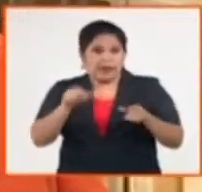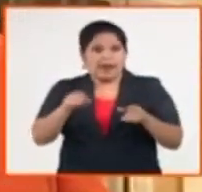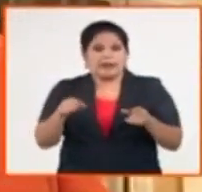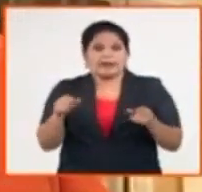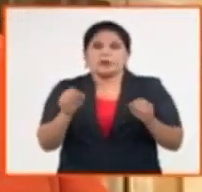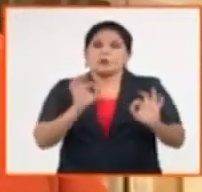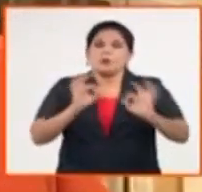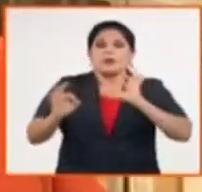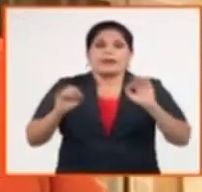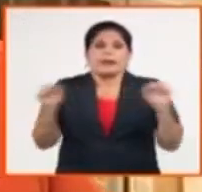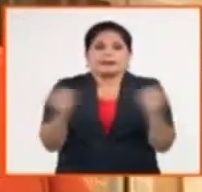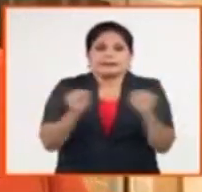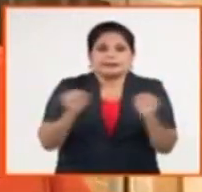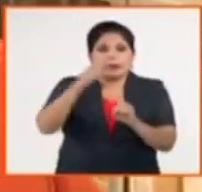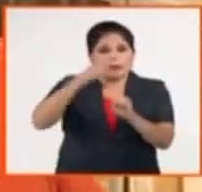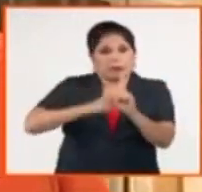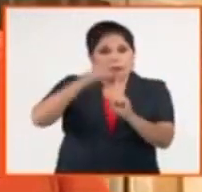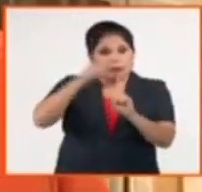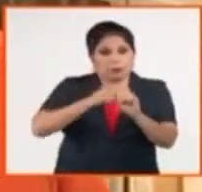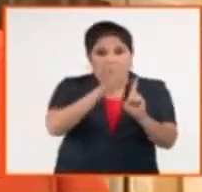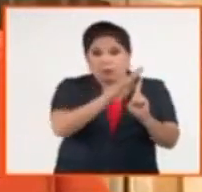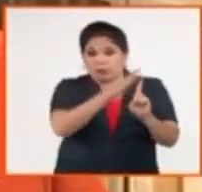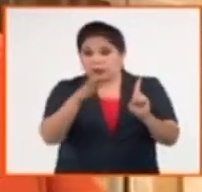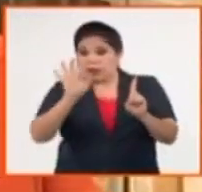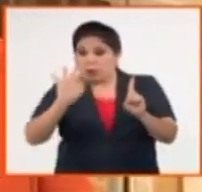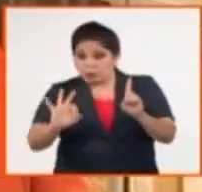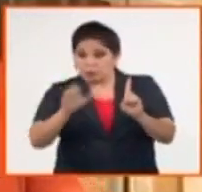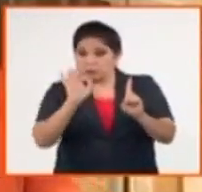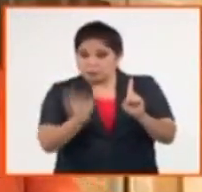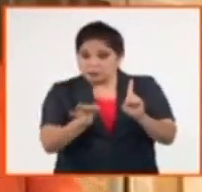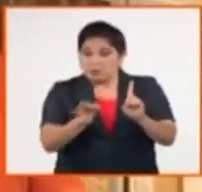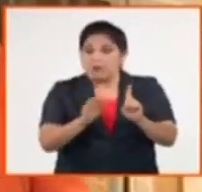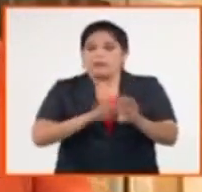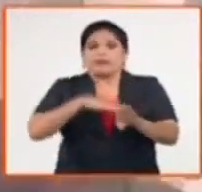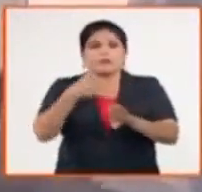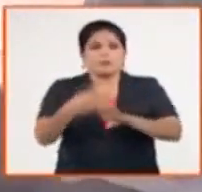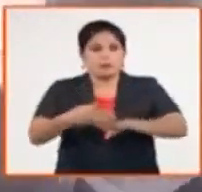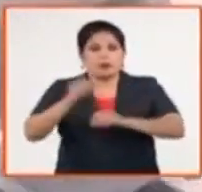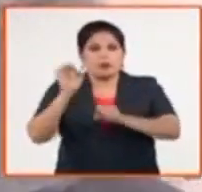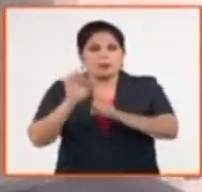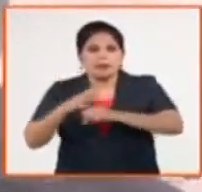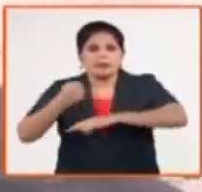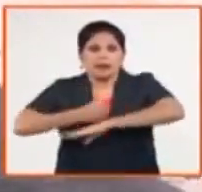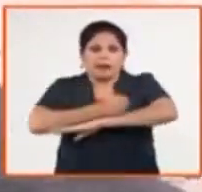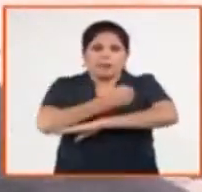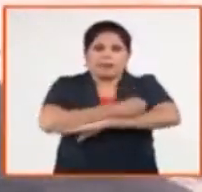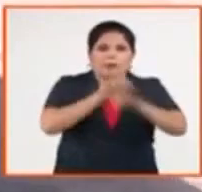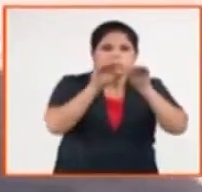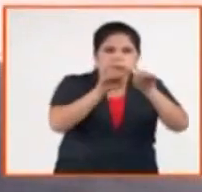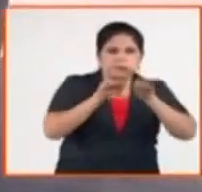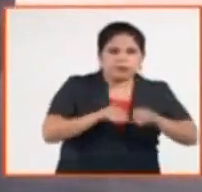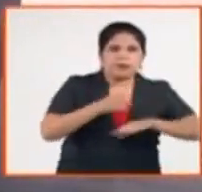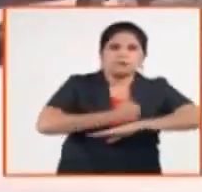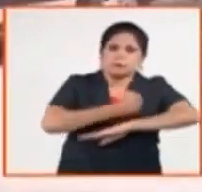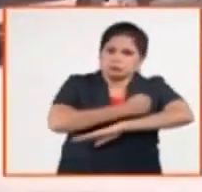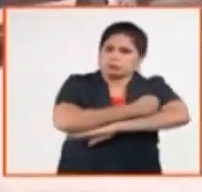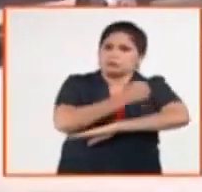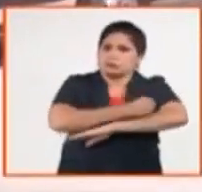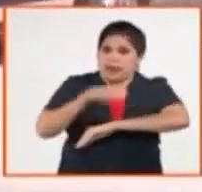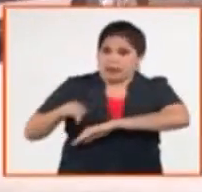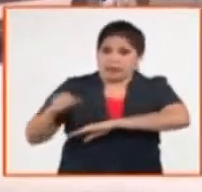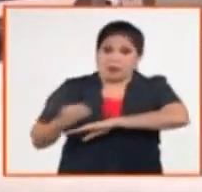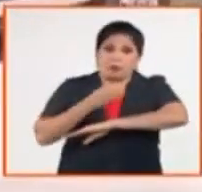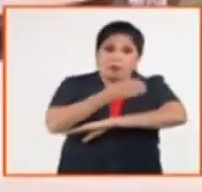conservación y almacenamiento, las temperaturas de 2 a 8, hasta que surja la distribución. El traslado desde este sitio hacia